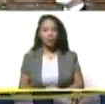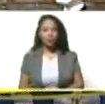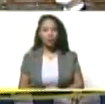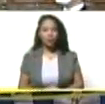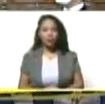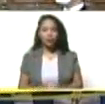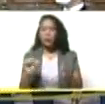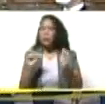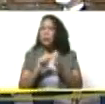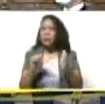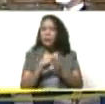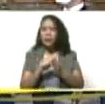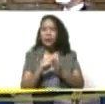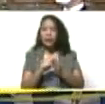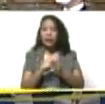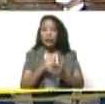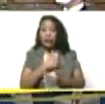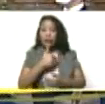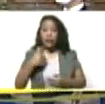en donde se pretendió